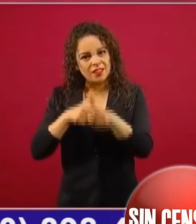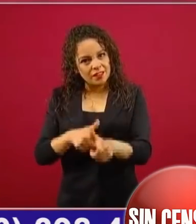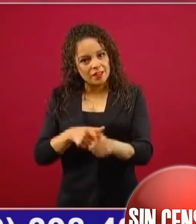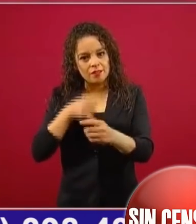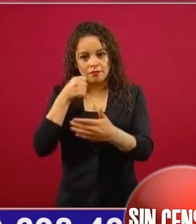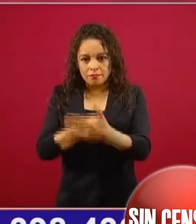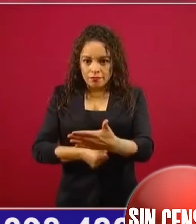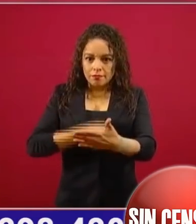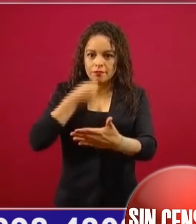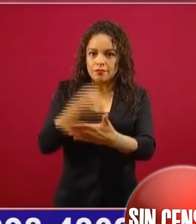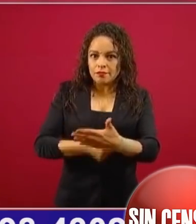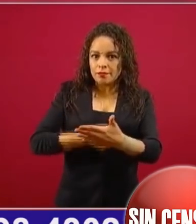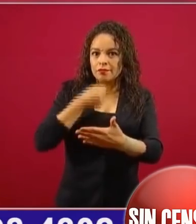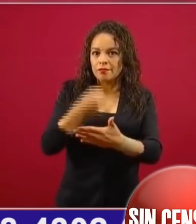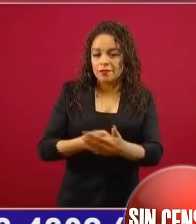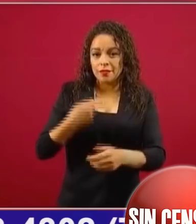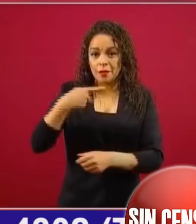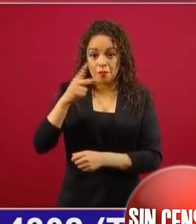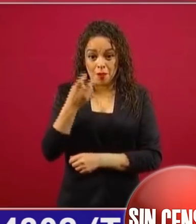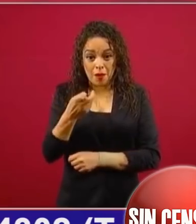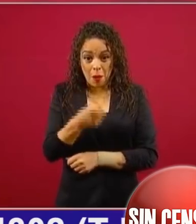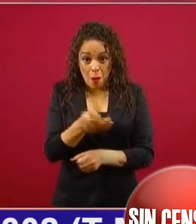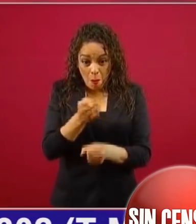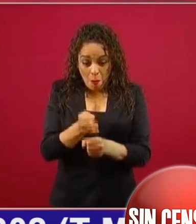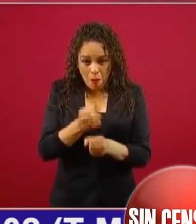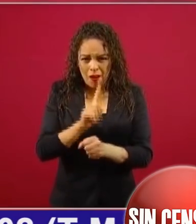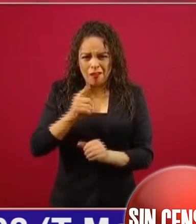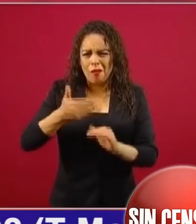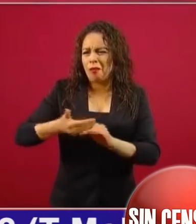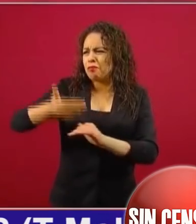Ellos surgen del Reforma,